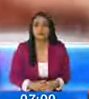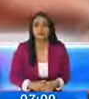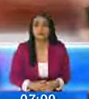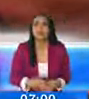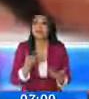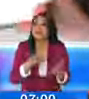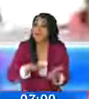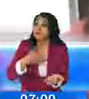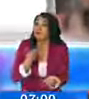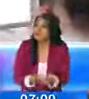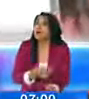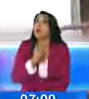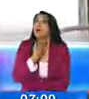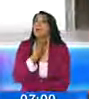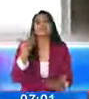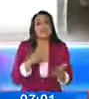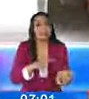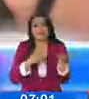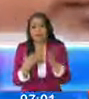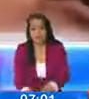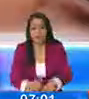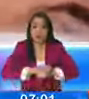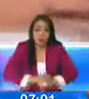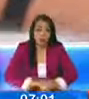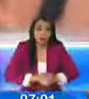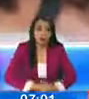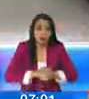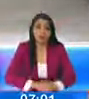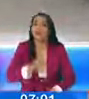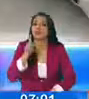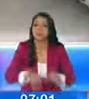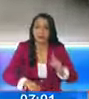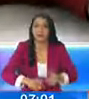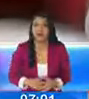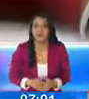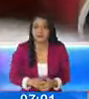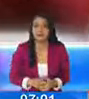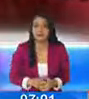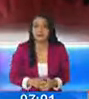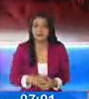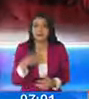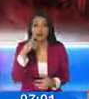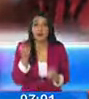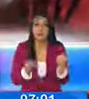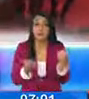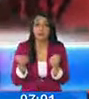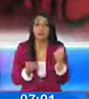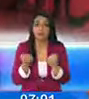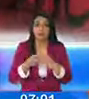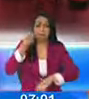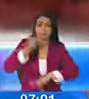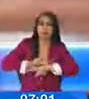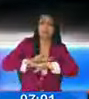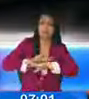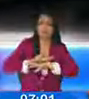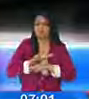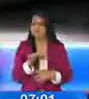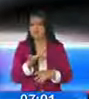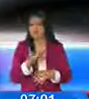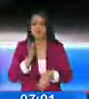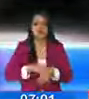signos vitales. Decimos reanimación para poder reanimar, no se pudo. El conductor de la camioneta quedó tendido en la calzada después de